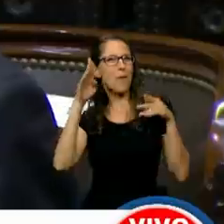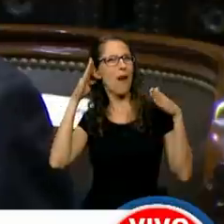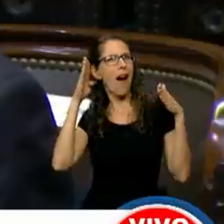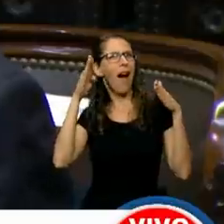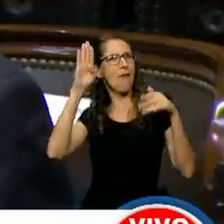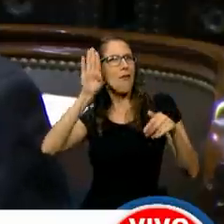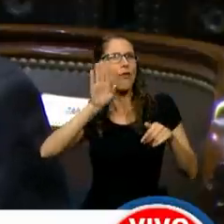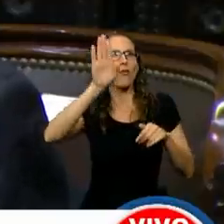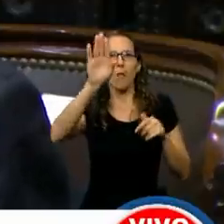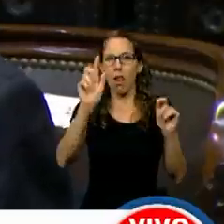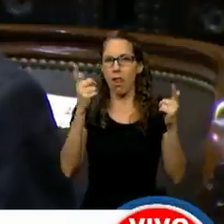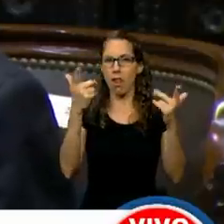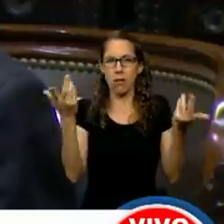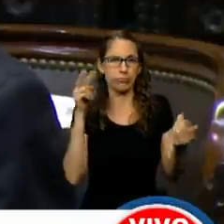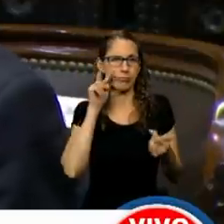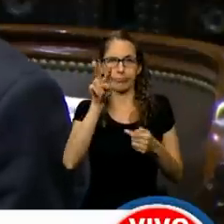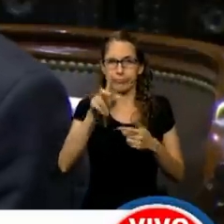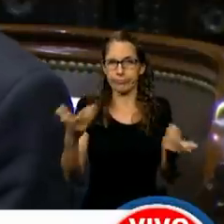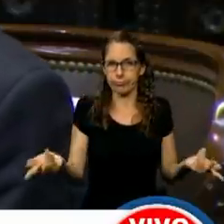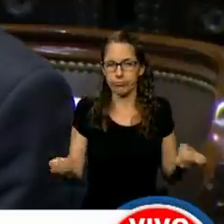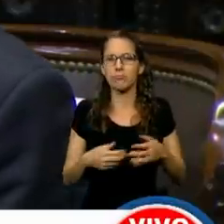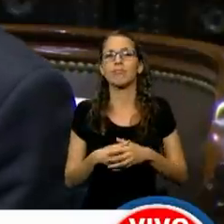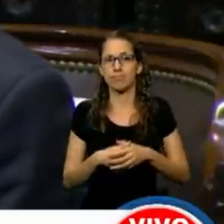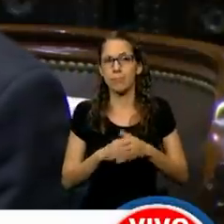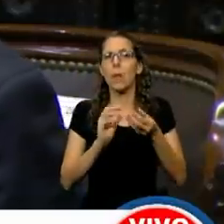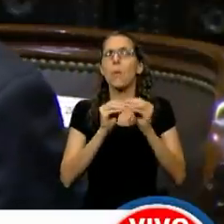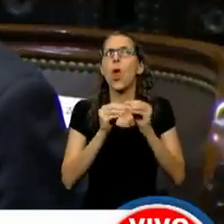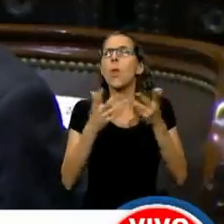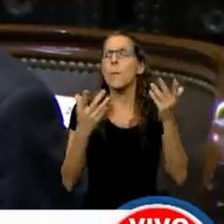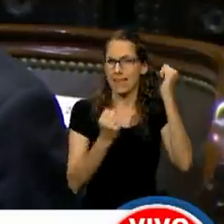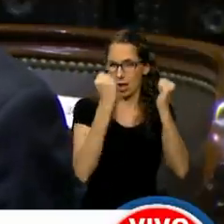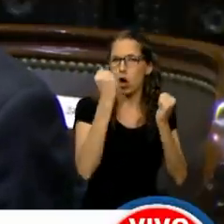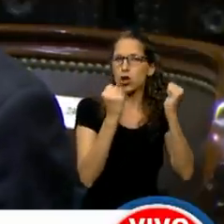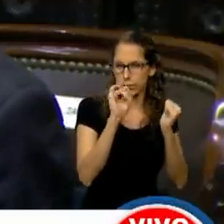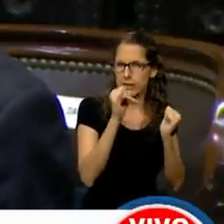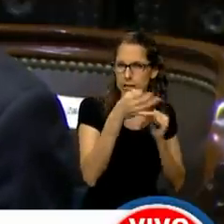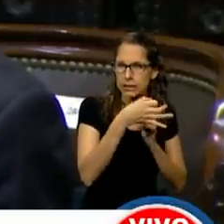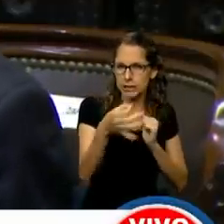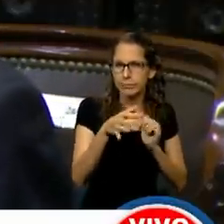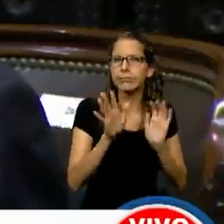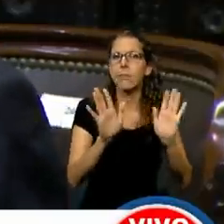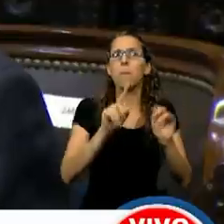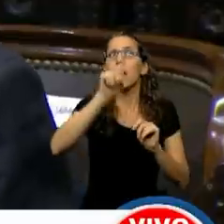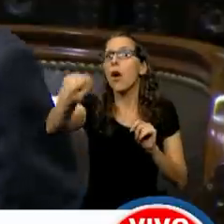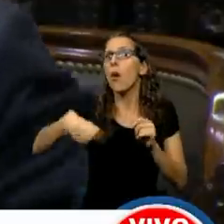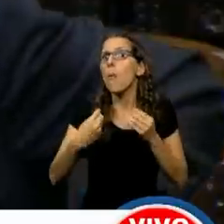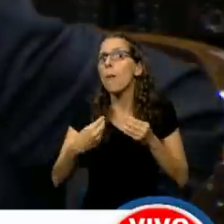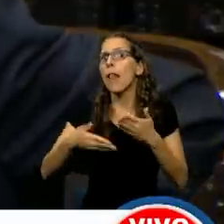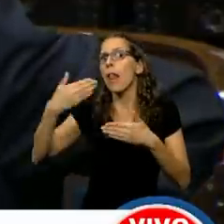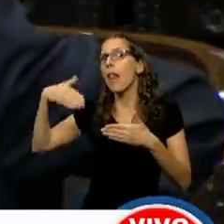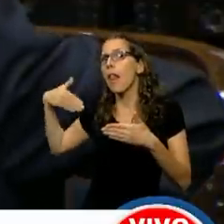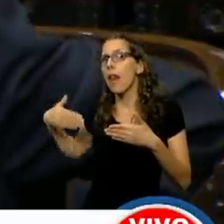lejano para salir adelante el problema es económico pero económico motivado por una mala administración